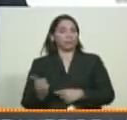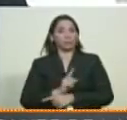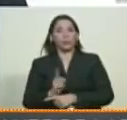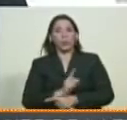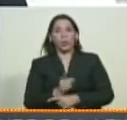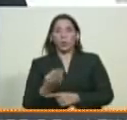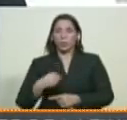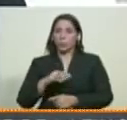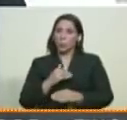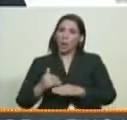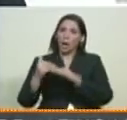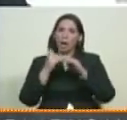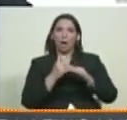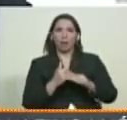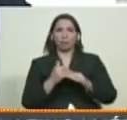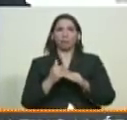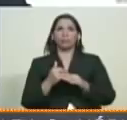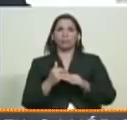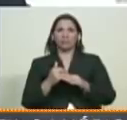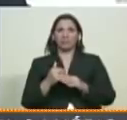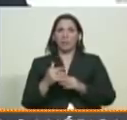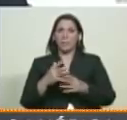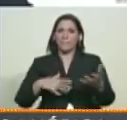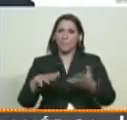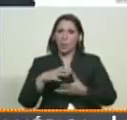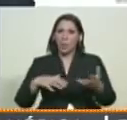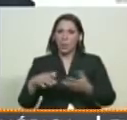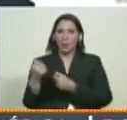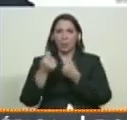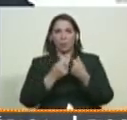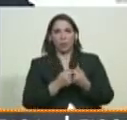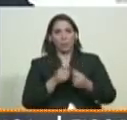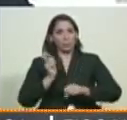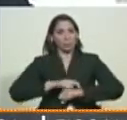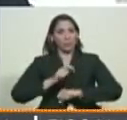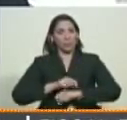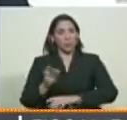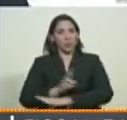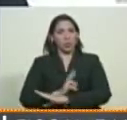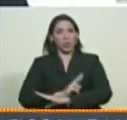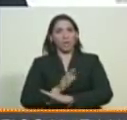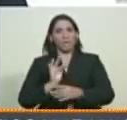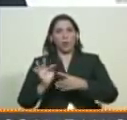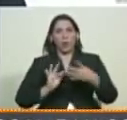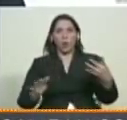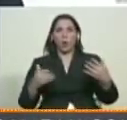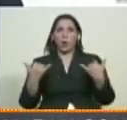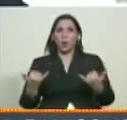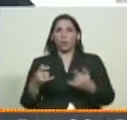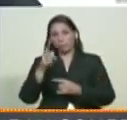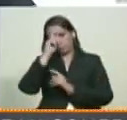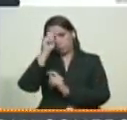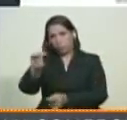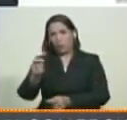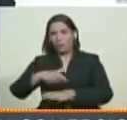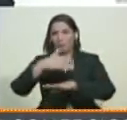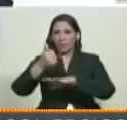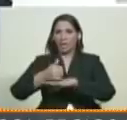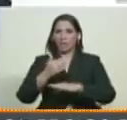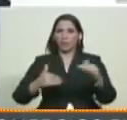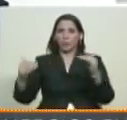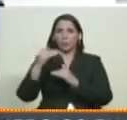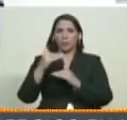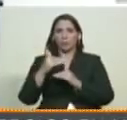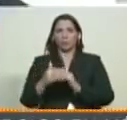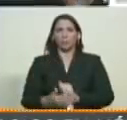los delitos económicos, se puede observar que en tiempo récord, y esa es la instrucción que le damos a nuestros fiscales superiores, así como el